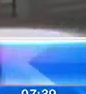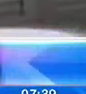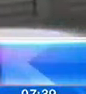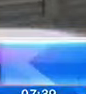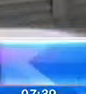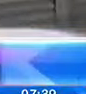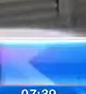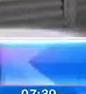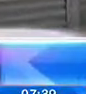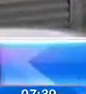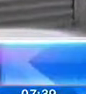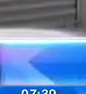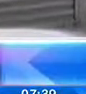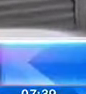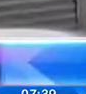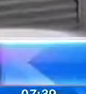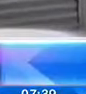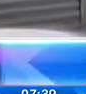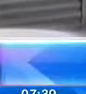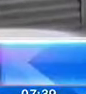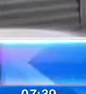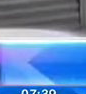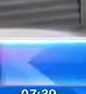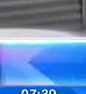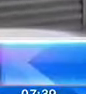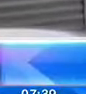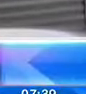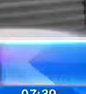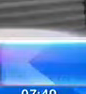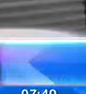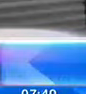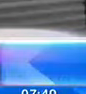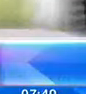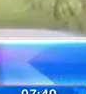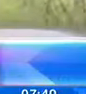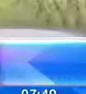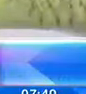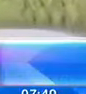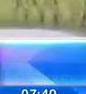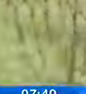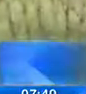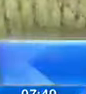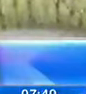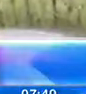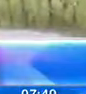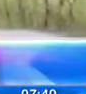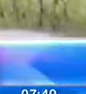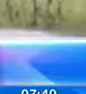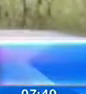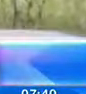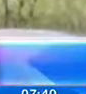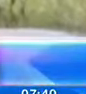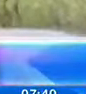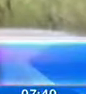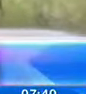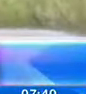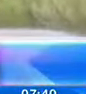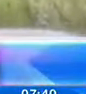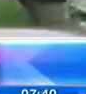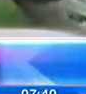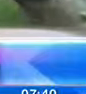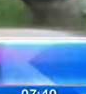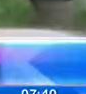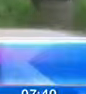aparatosamente, dejando más de 10 heridos de consideración. Lamentables informaciones también en Los Chillos. Un hombre fue encontrado